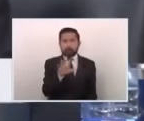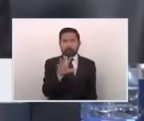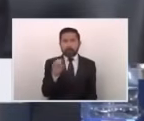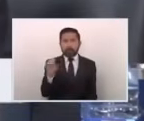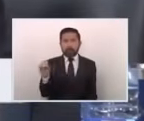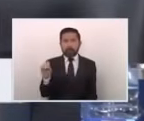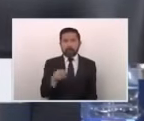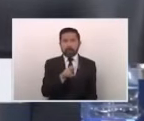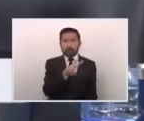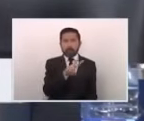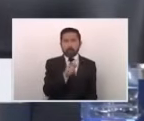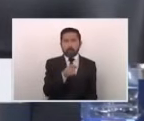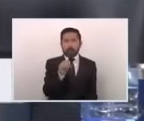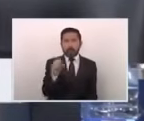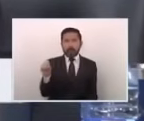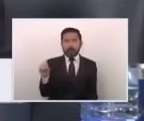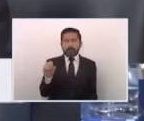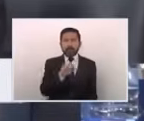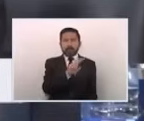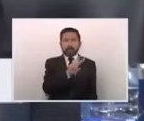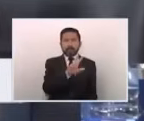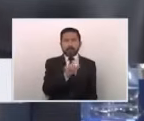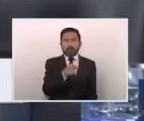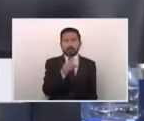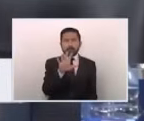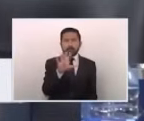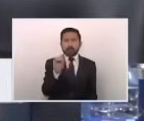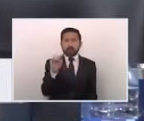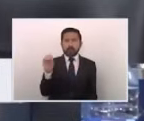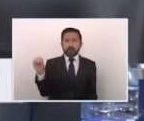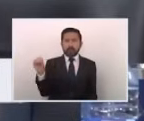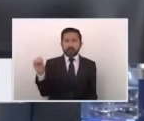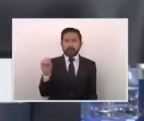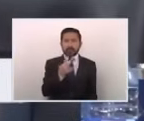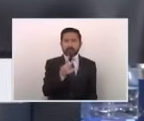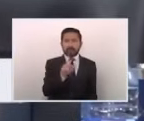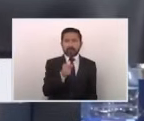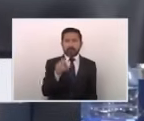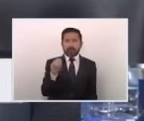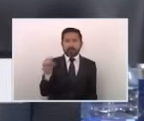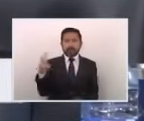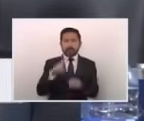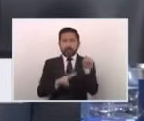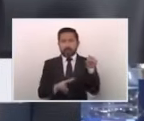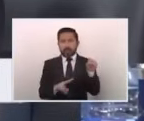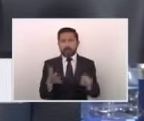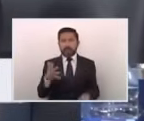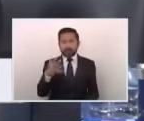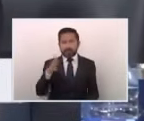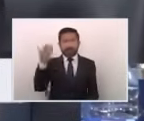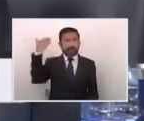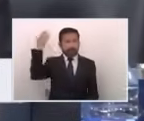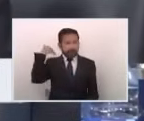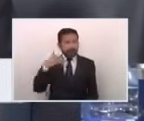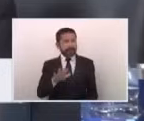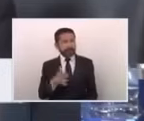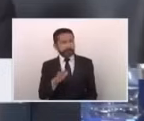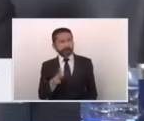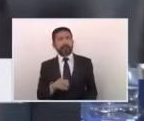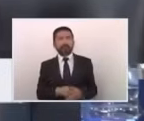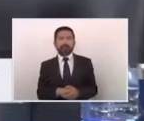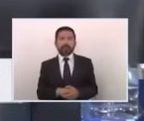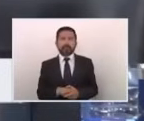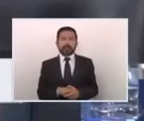1.500, 2.000, 2.500, 3.000 dólares. Por ahí andaban, poquito más,